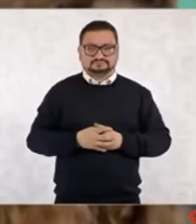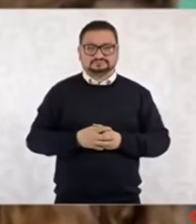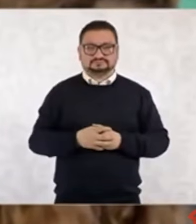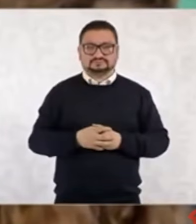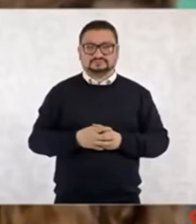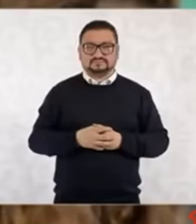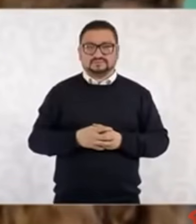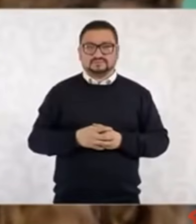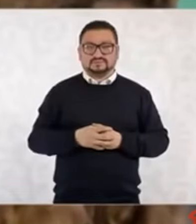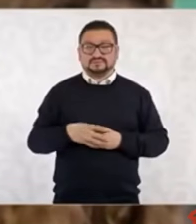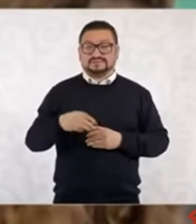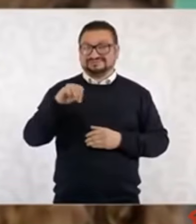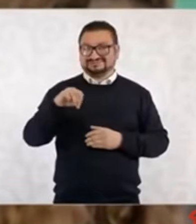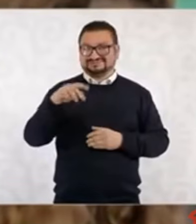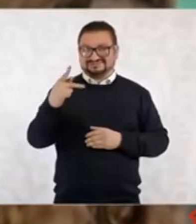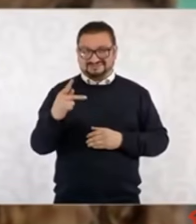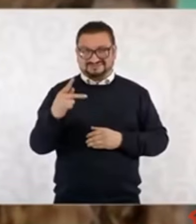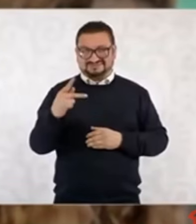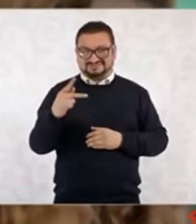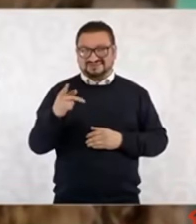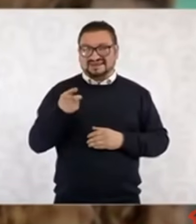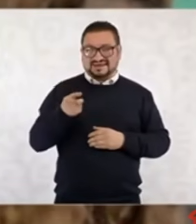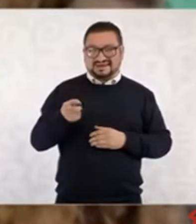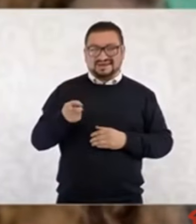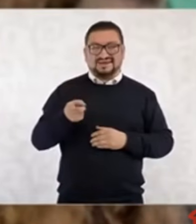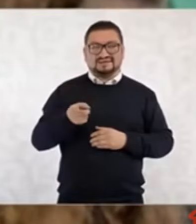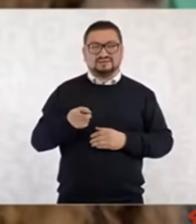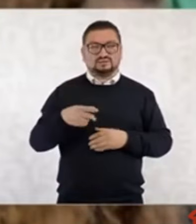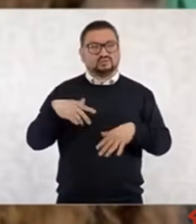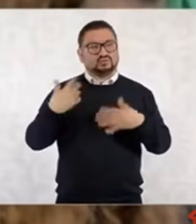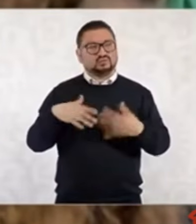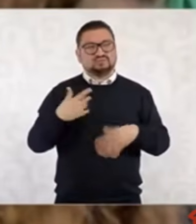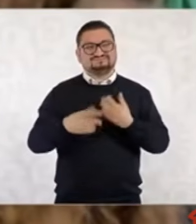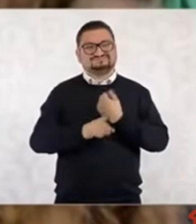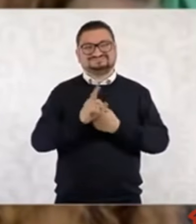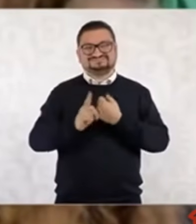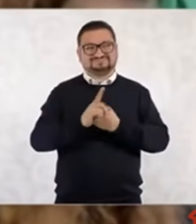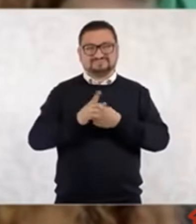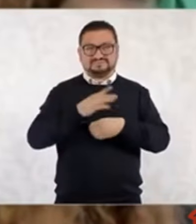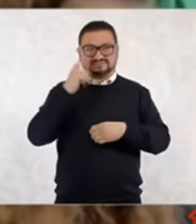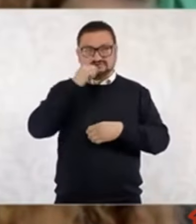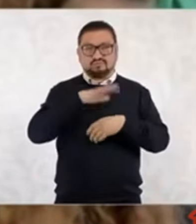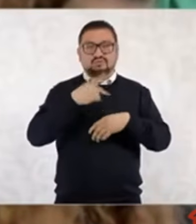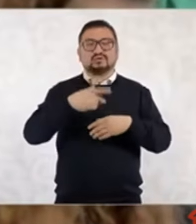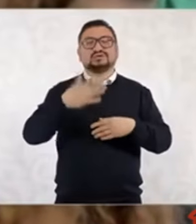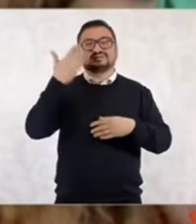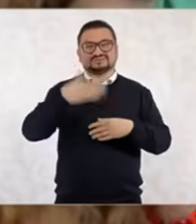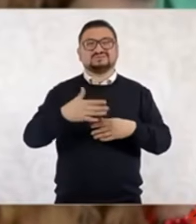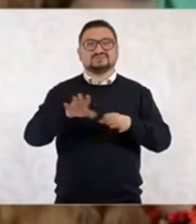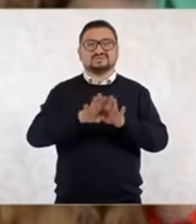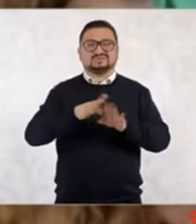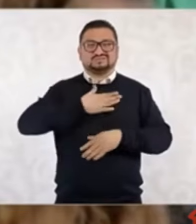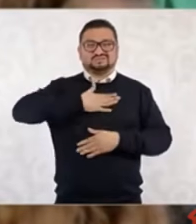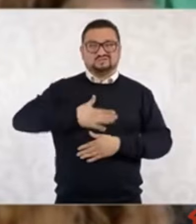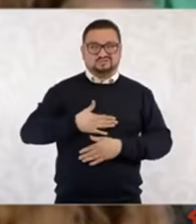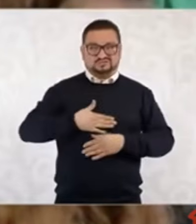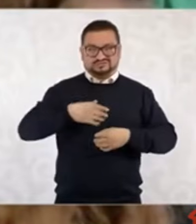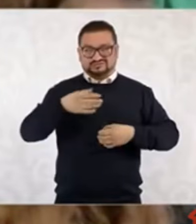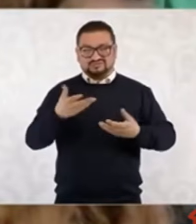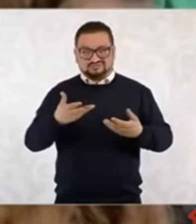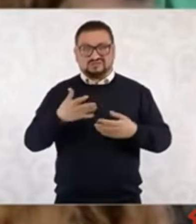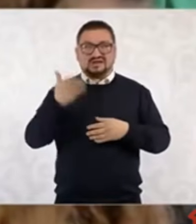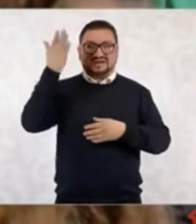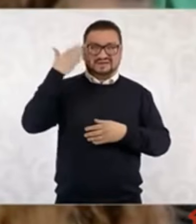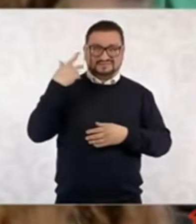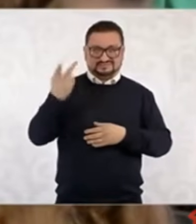el Ministerio Público es uno de los cuellos de botella en la impartición de justicia. Se lo pregunté al